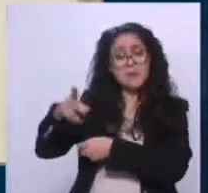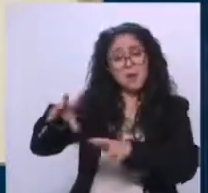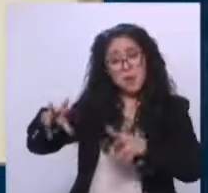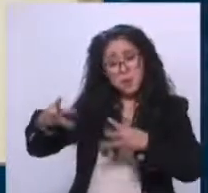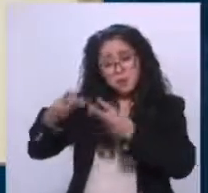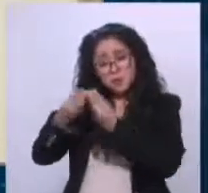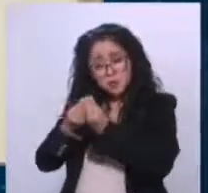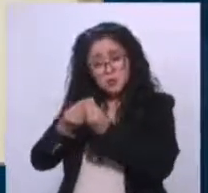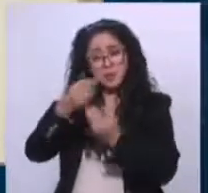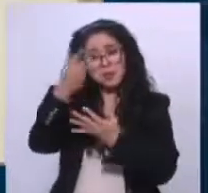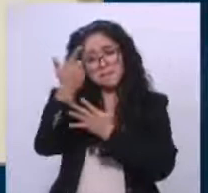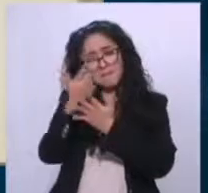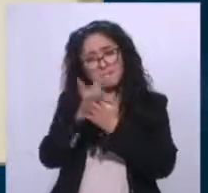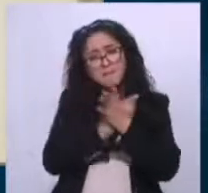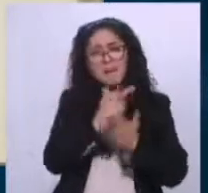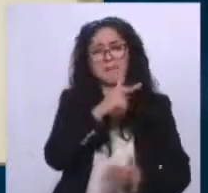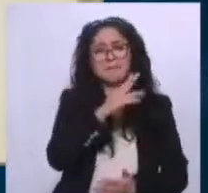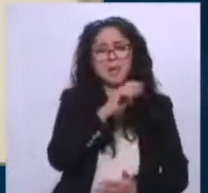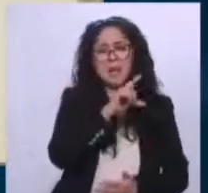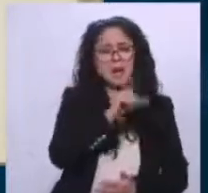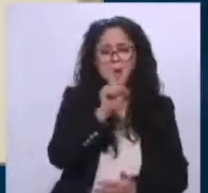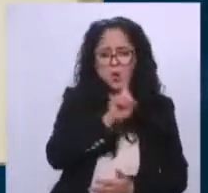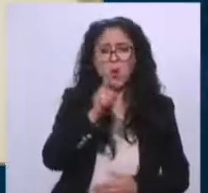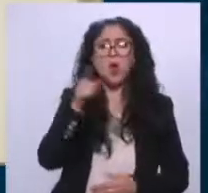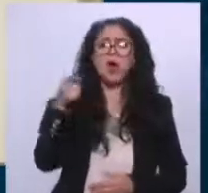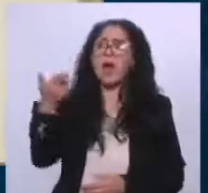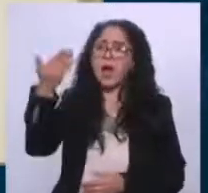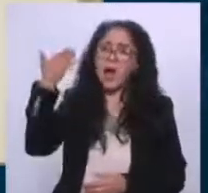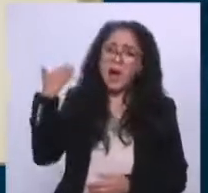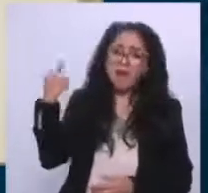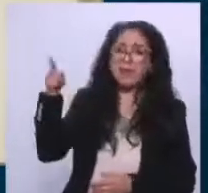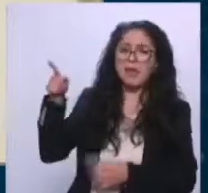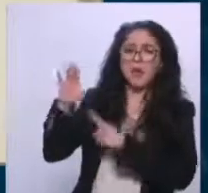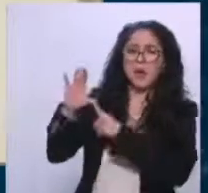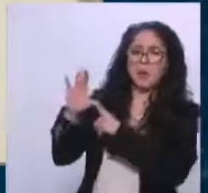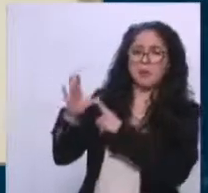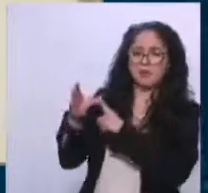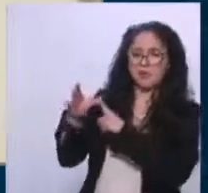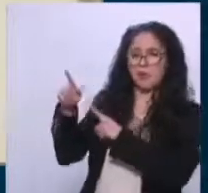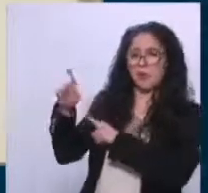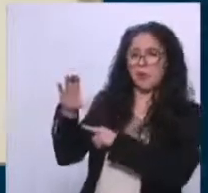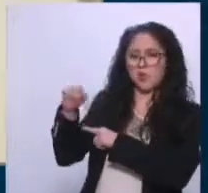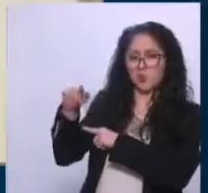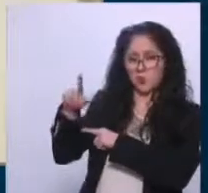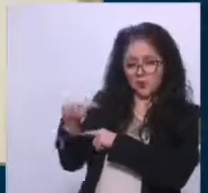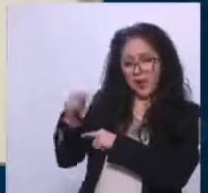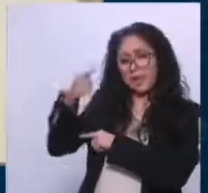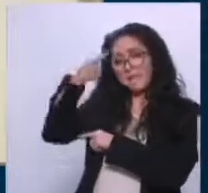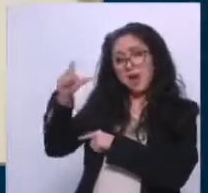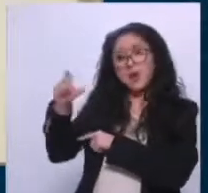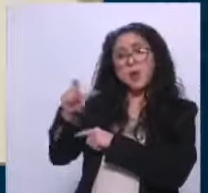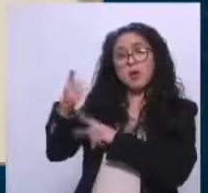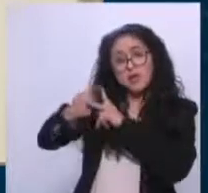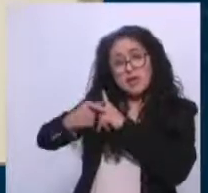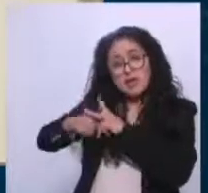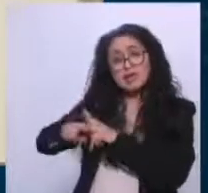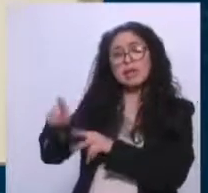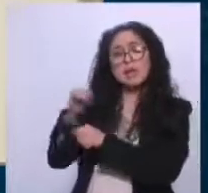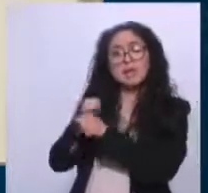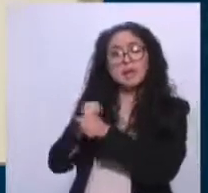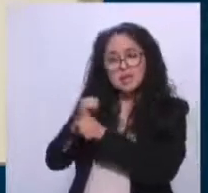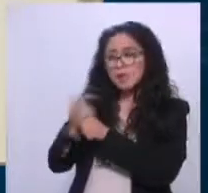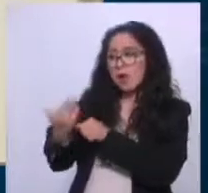Procedimientos Penales, sino las del código vigente en ese momento de la comisión de la conducta y del inicio de la investigación a través de una averiguación